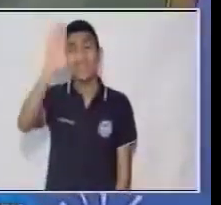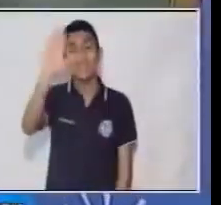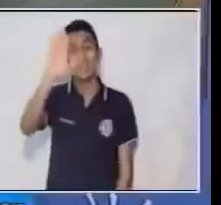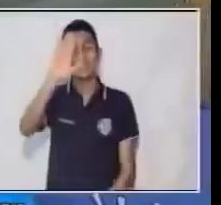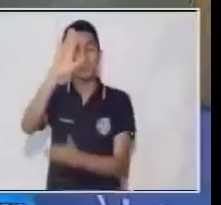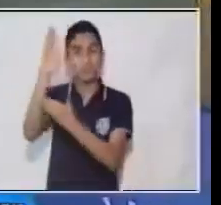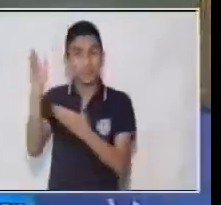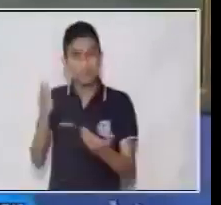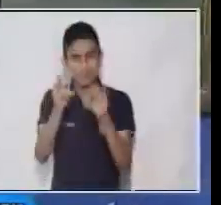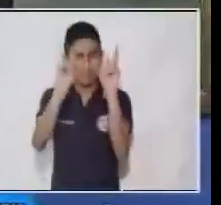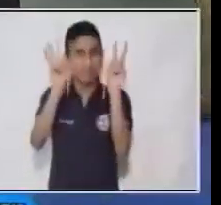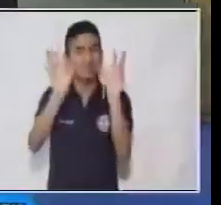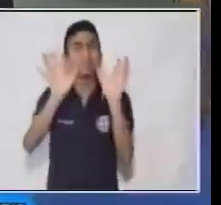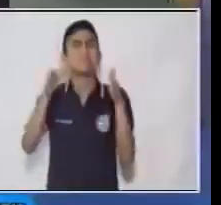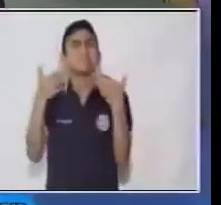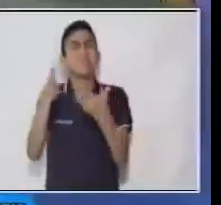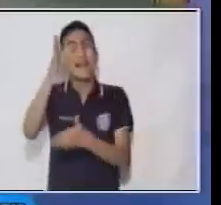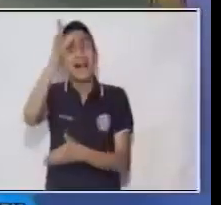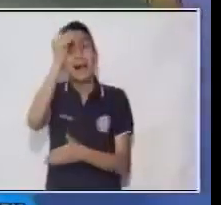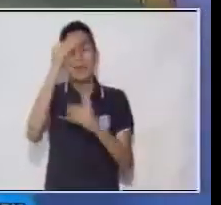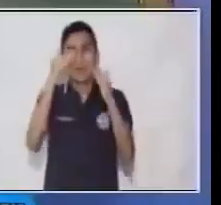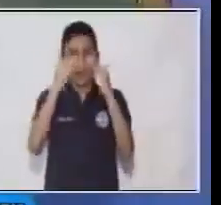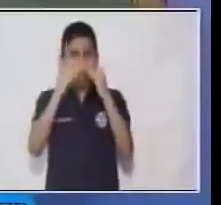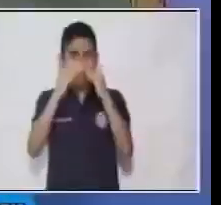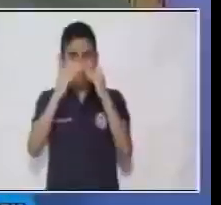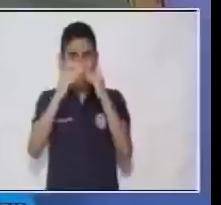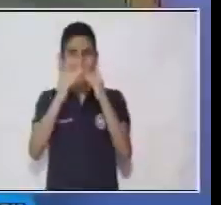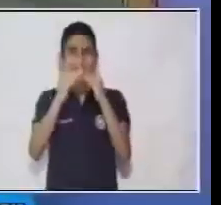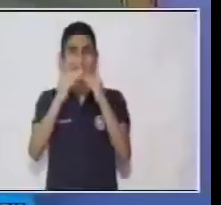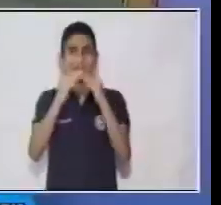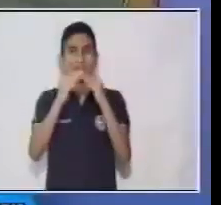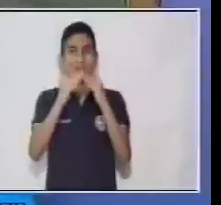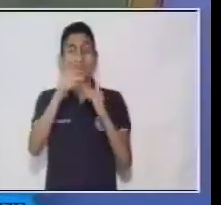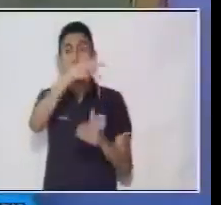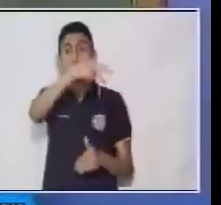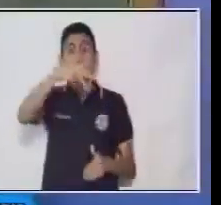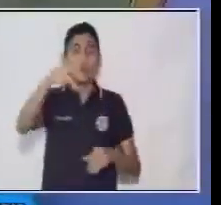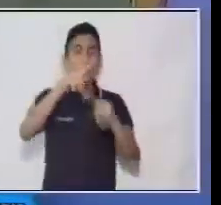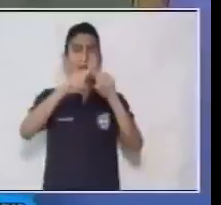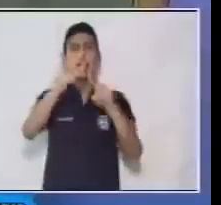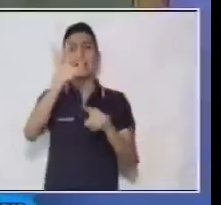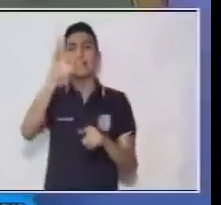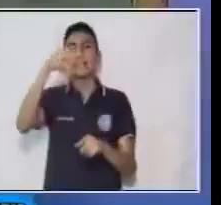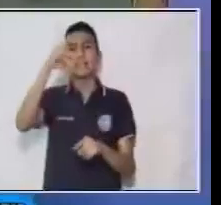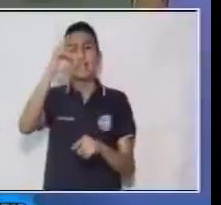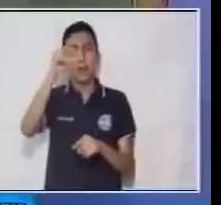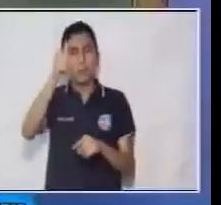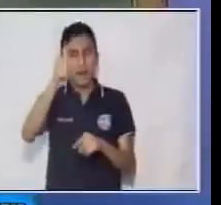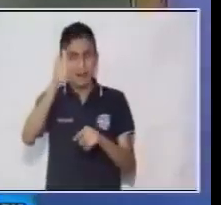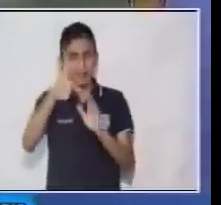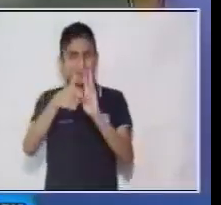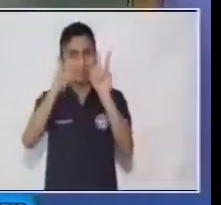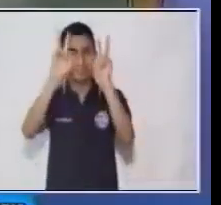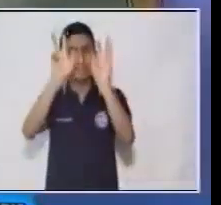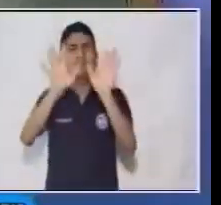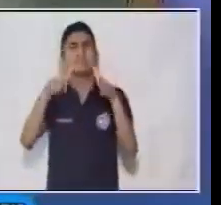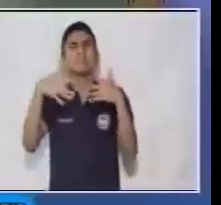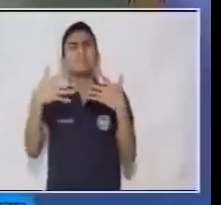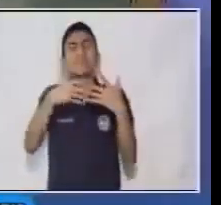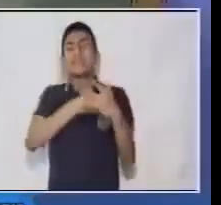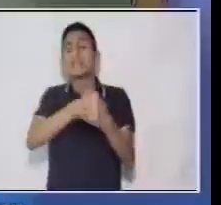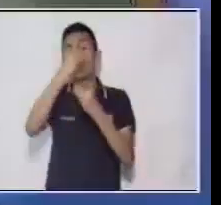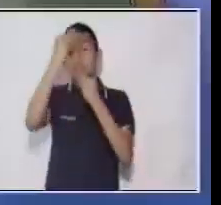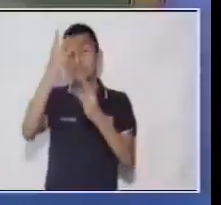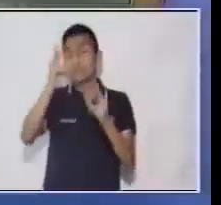Bienvenido a este espacio educativo Aprendo en Casa. Soy Xiomara Cetino y en esta